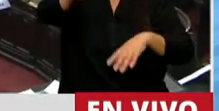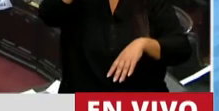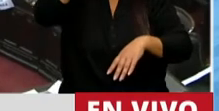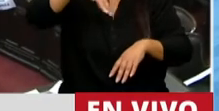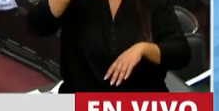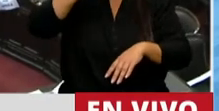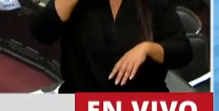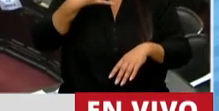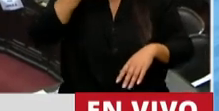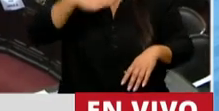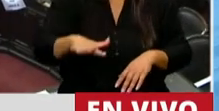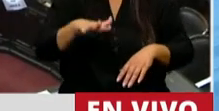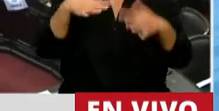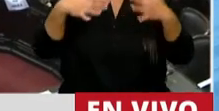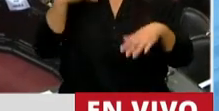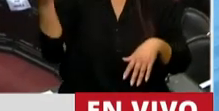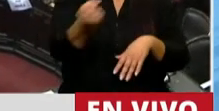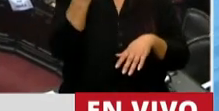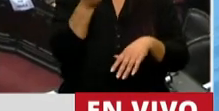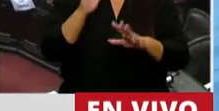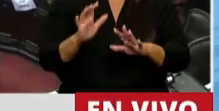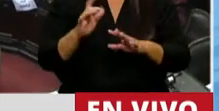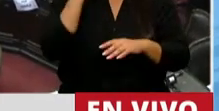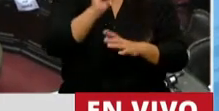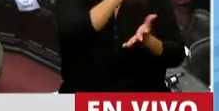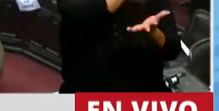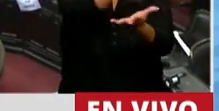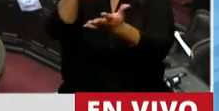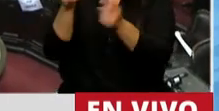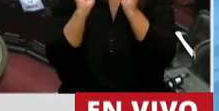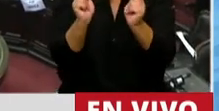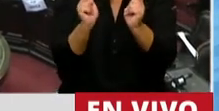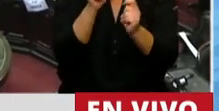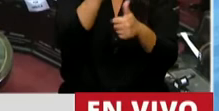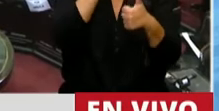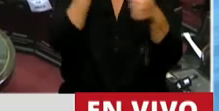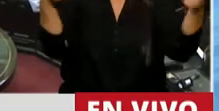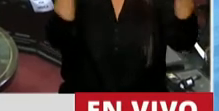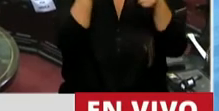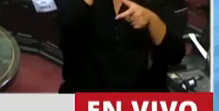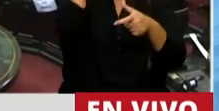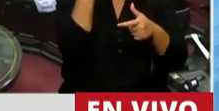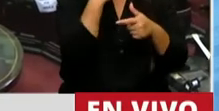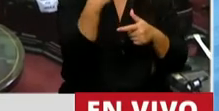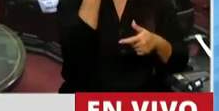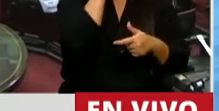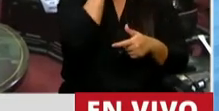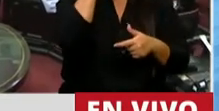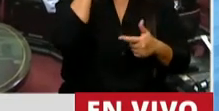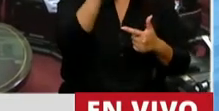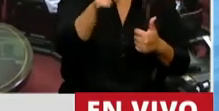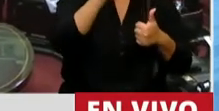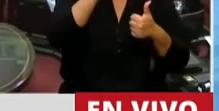la importancia que tienen, pero entre estos organismos tenemos a la Comisión Nacional de Energía Atómica, al